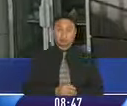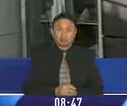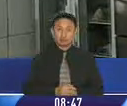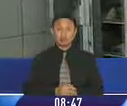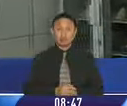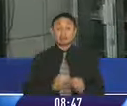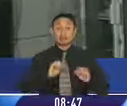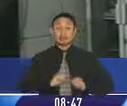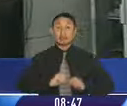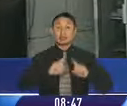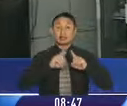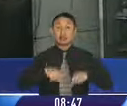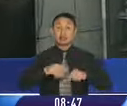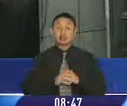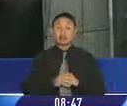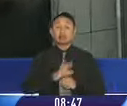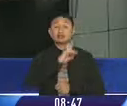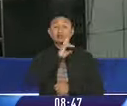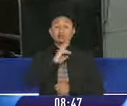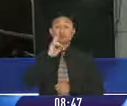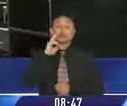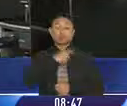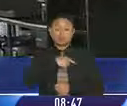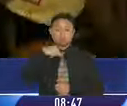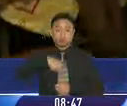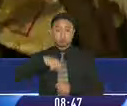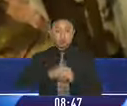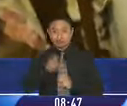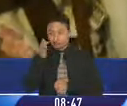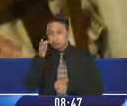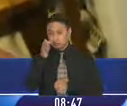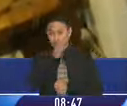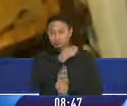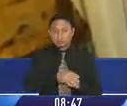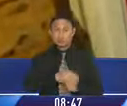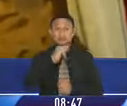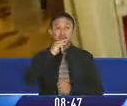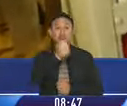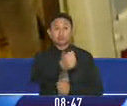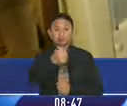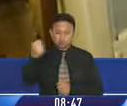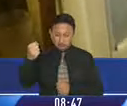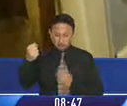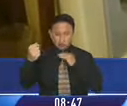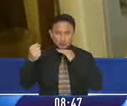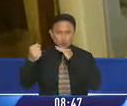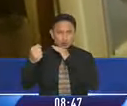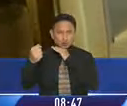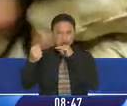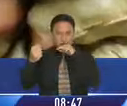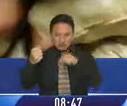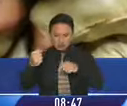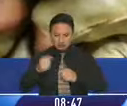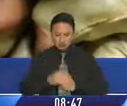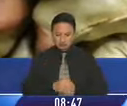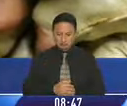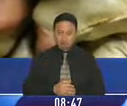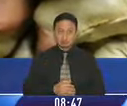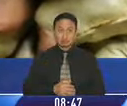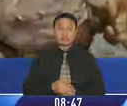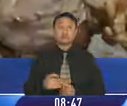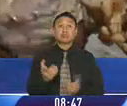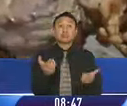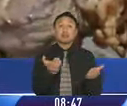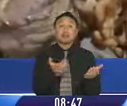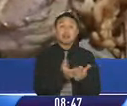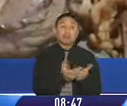realizó varias inspecciones a restaurantes del país, refrigeradores sucios y con alimento en su interior, ollas en el piso e